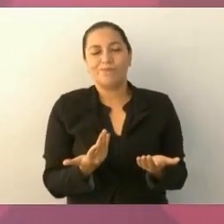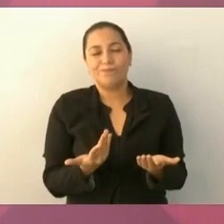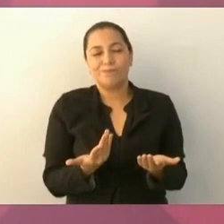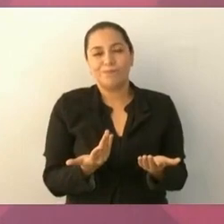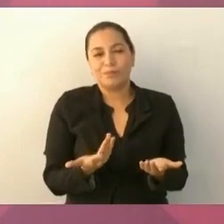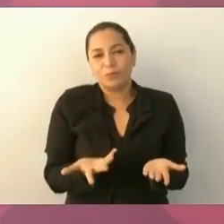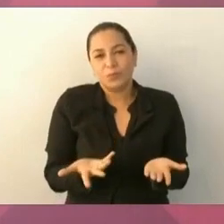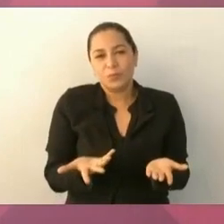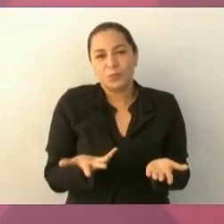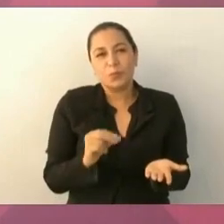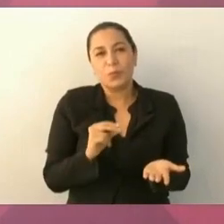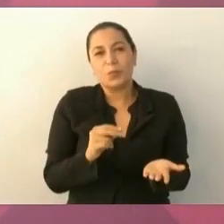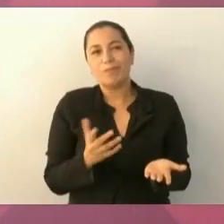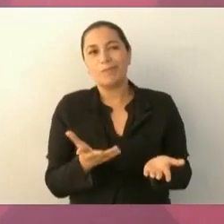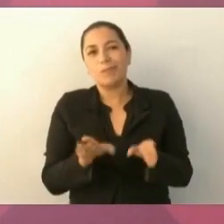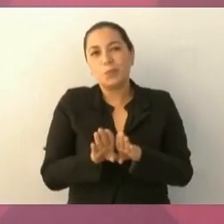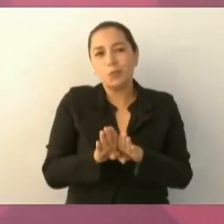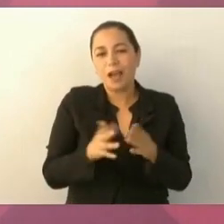No,